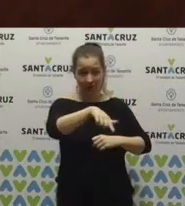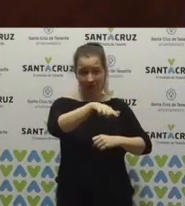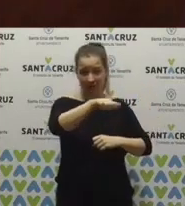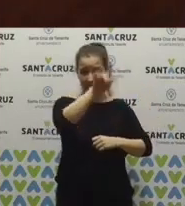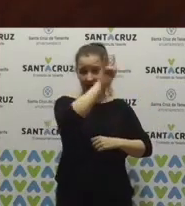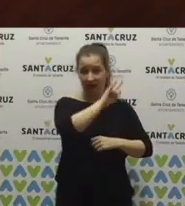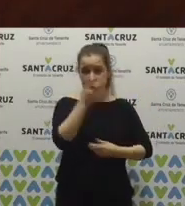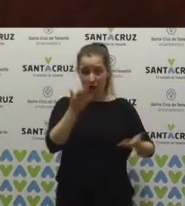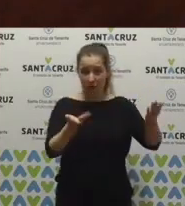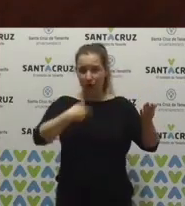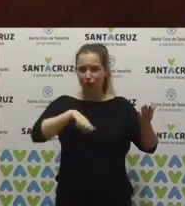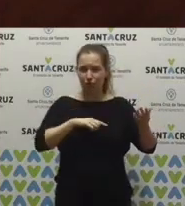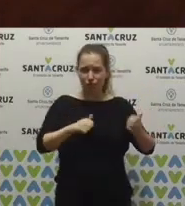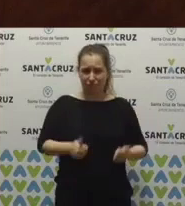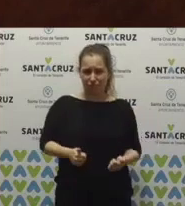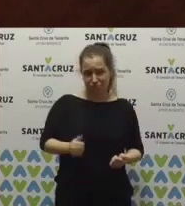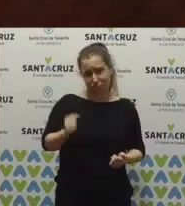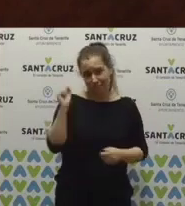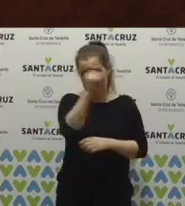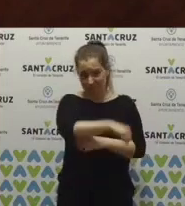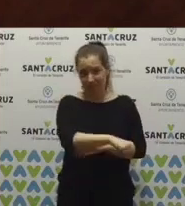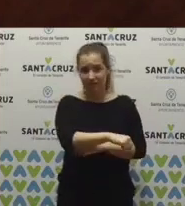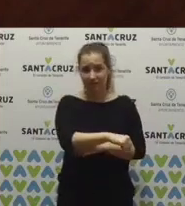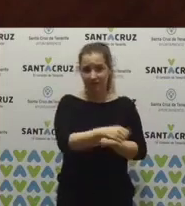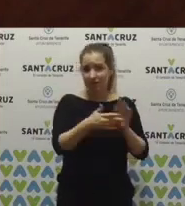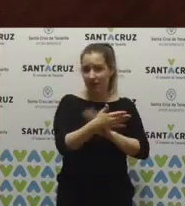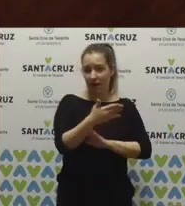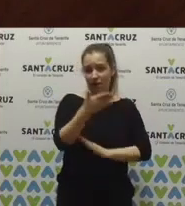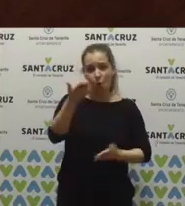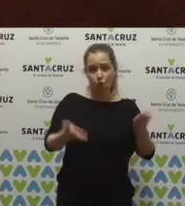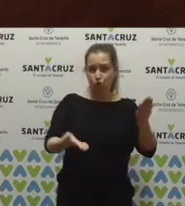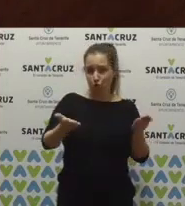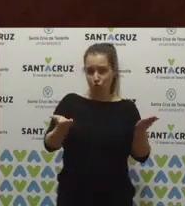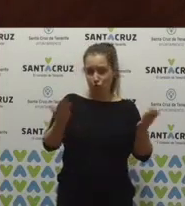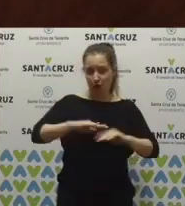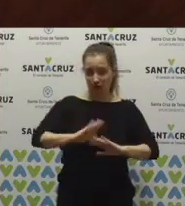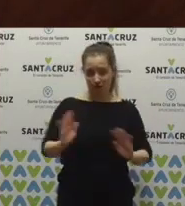parece que no es nada nada justo